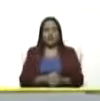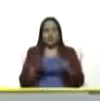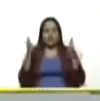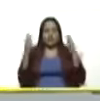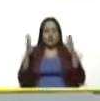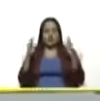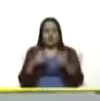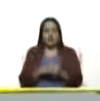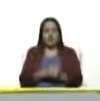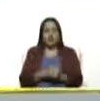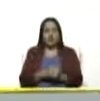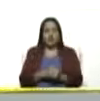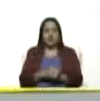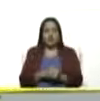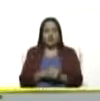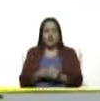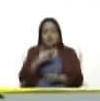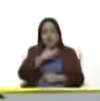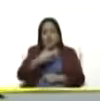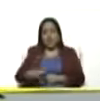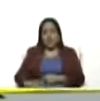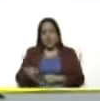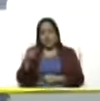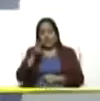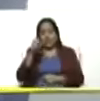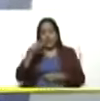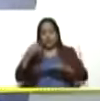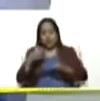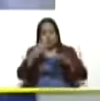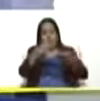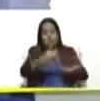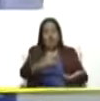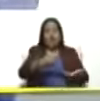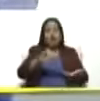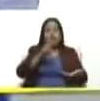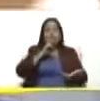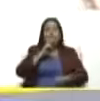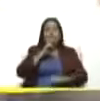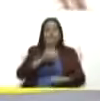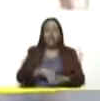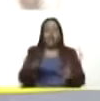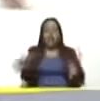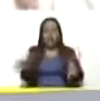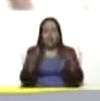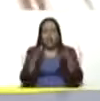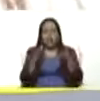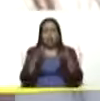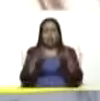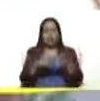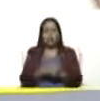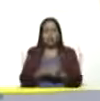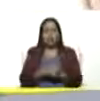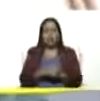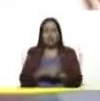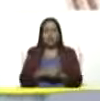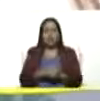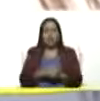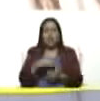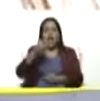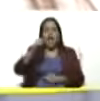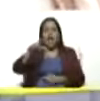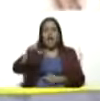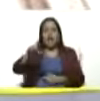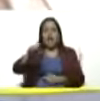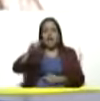Otorga el jefe de Estado venezolano la taza de oro al ganador de esta edición, Alejandro José Torres